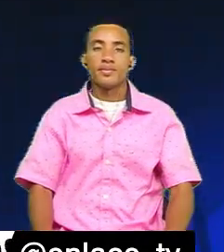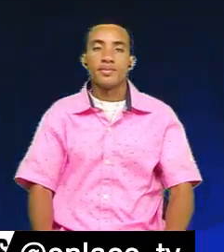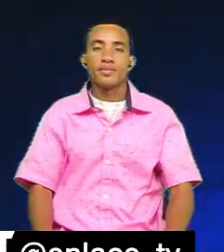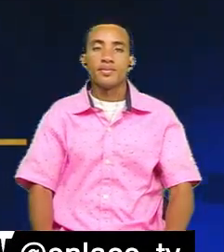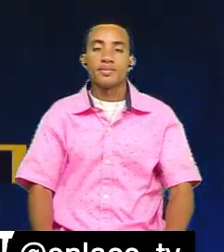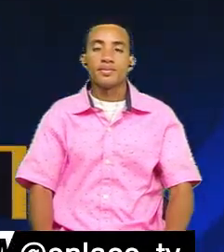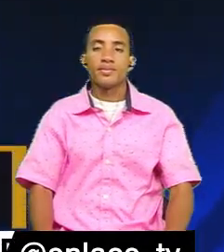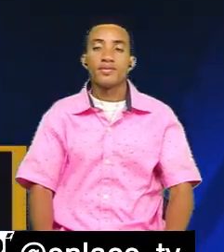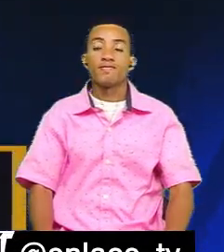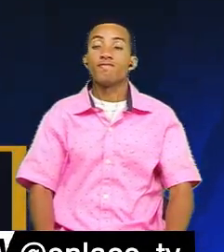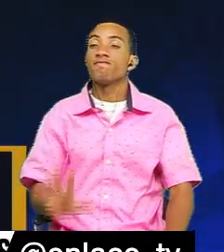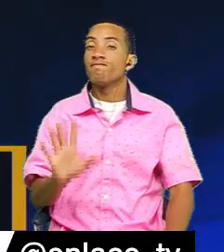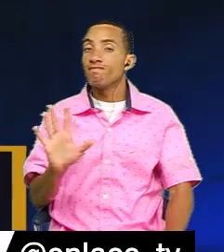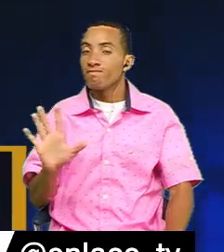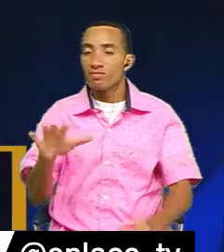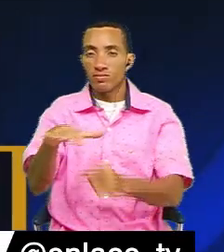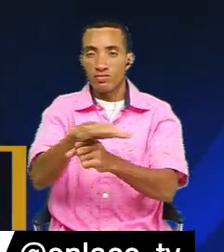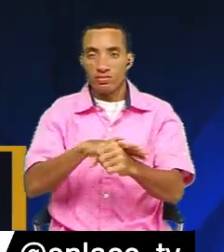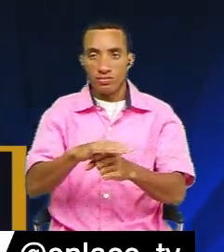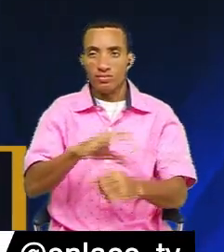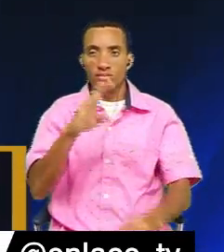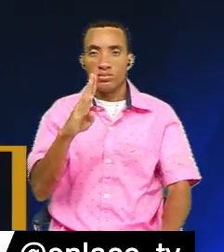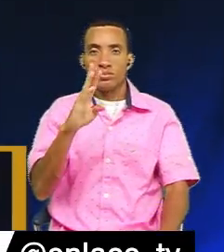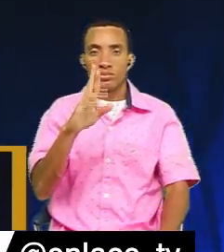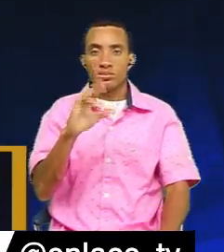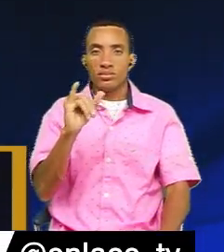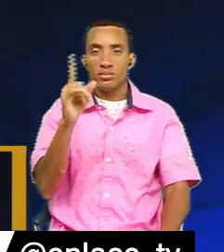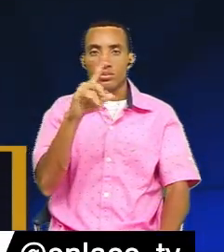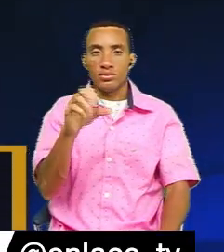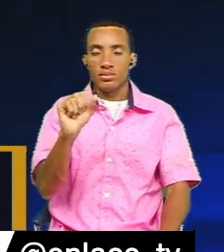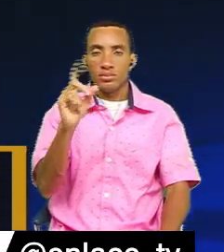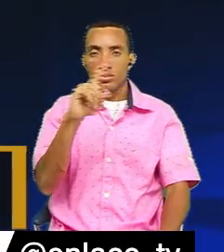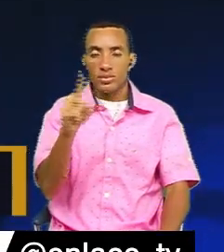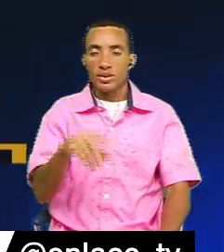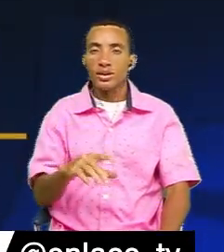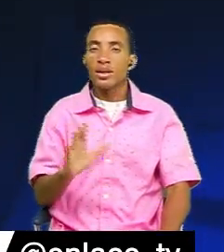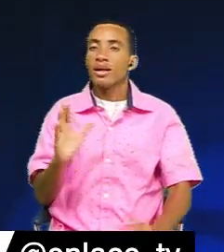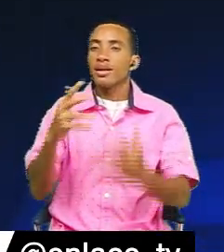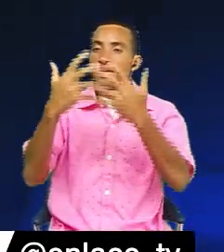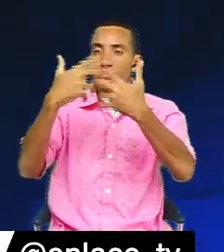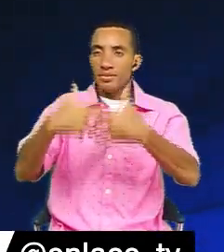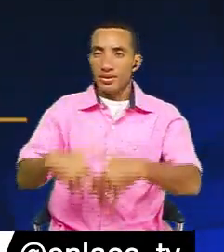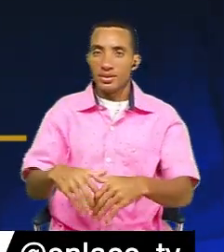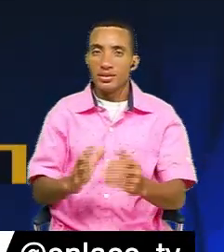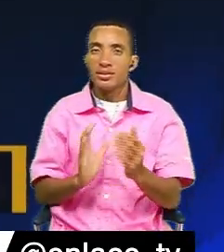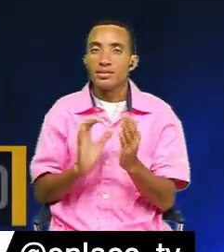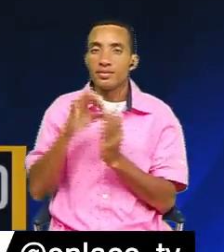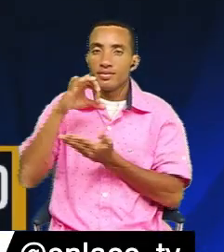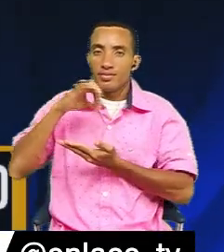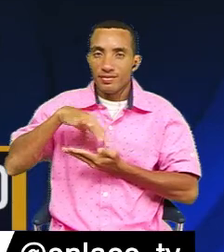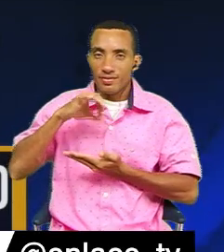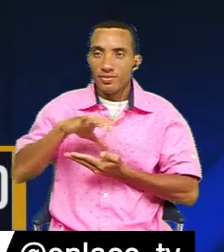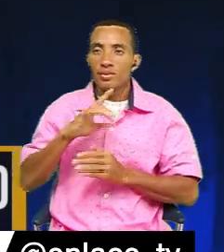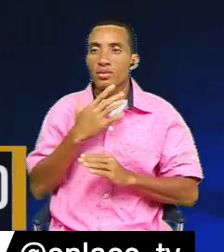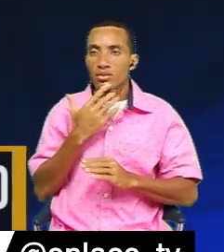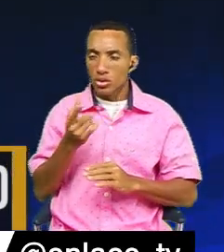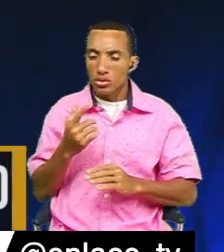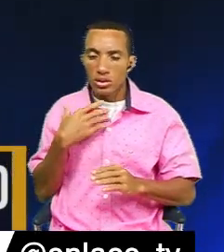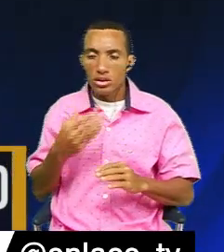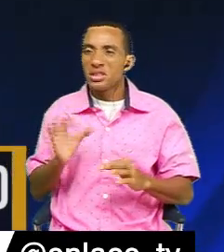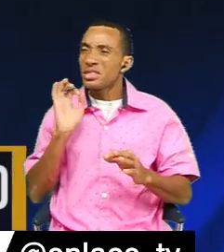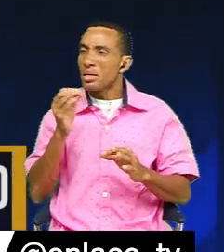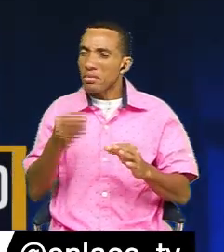Desde el barrio Brisas de Altamira, la comunidad hace un llamado urgente a la empresa Aguas de Barranca Bermeja. Dicen que a pesar de la llegada oportuna de sus recibos,